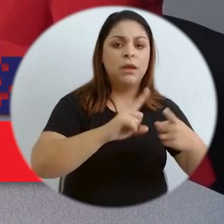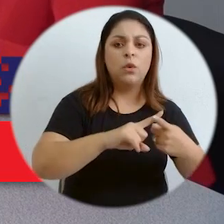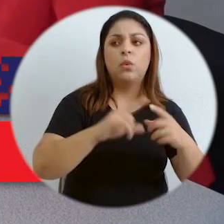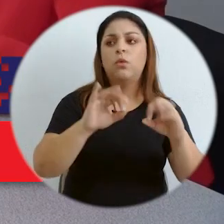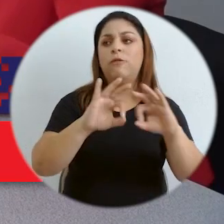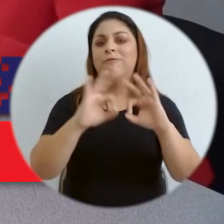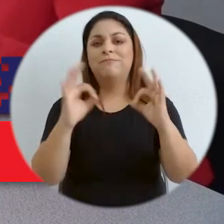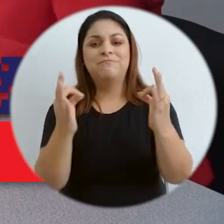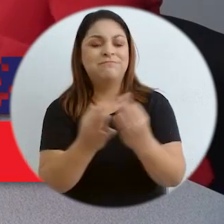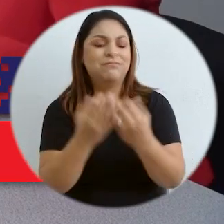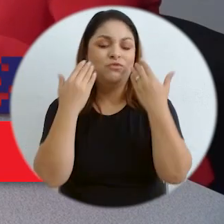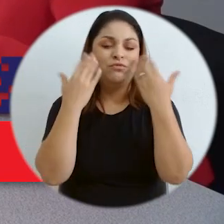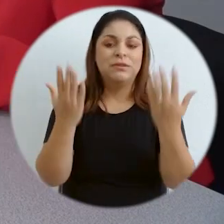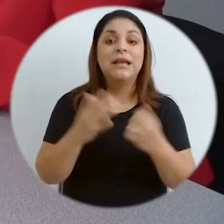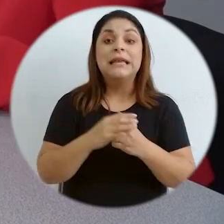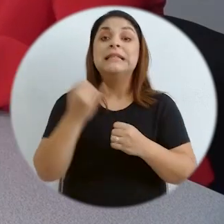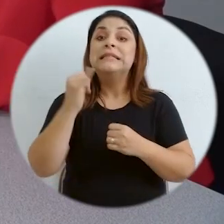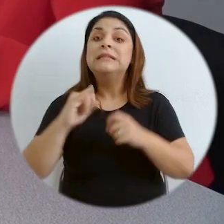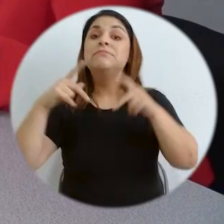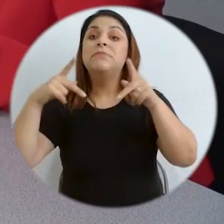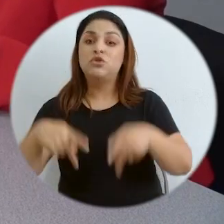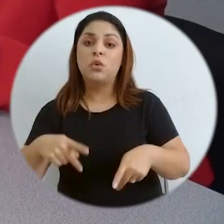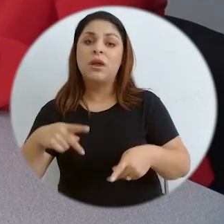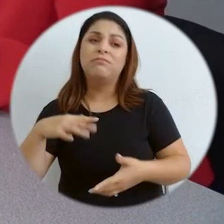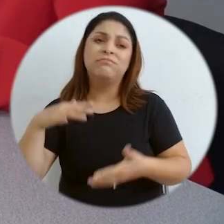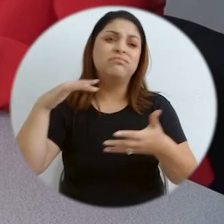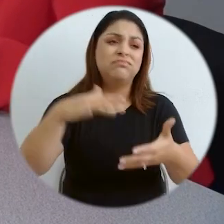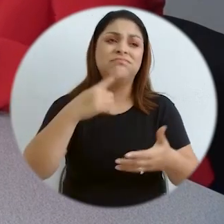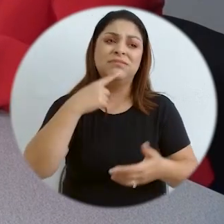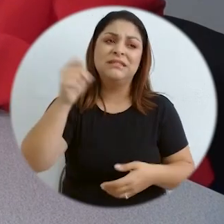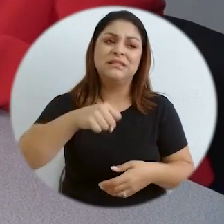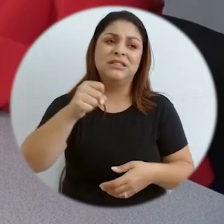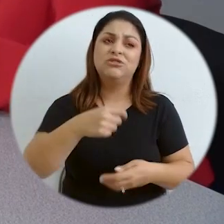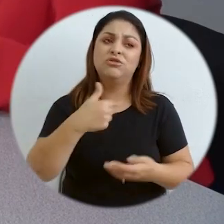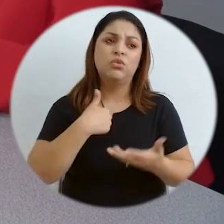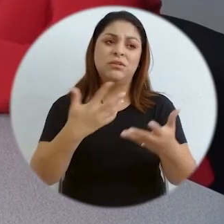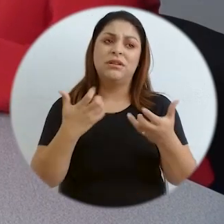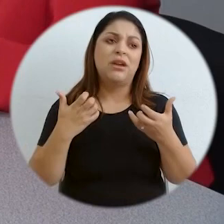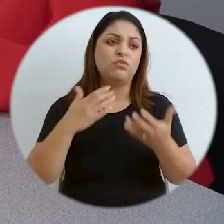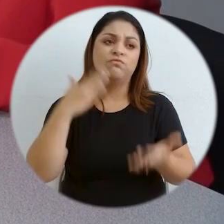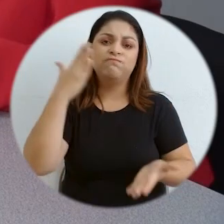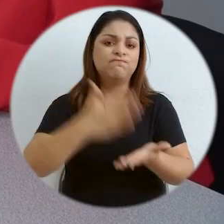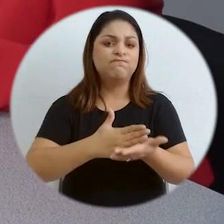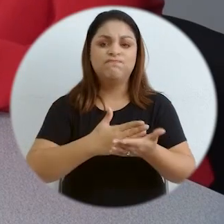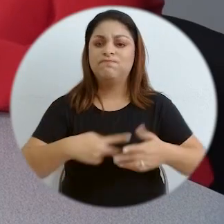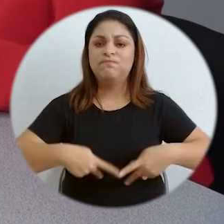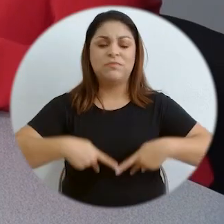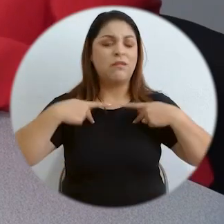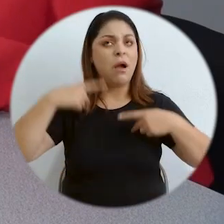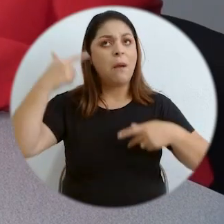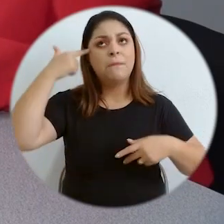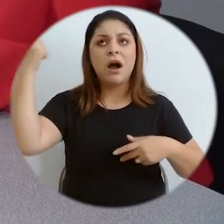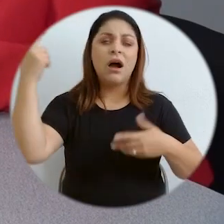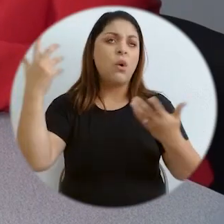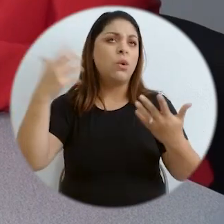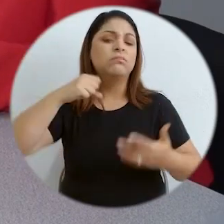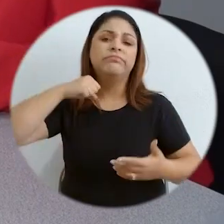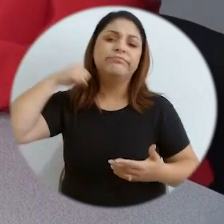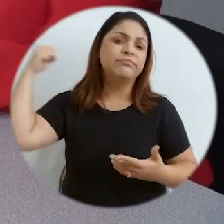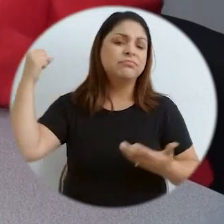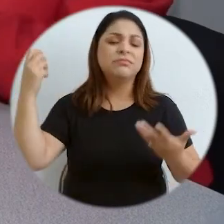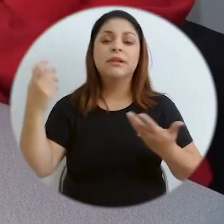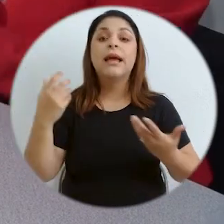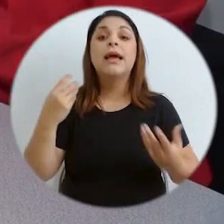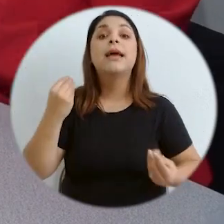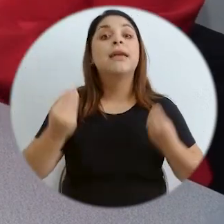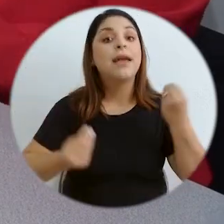alguien cercano, si esa persona se atreve a decir, sí, he intentado quitarme la vida o estoy pensando quitarme la vida, ¿cuál es el siguiente paso? Ajá.